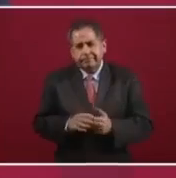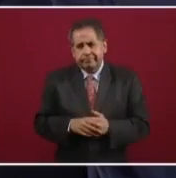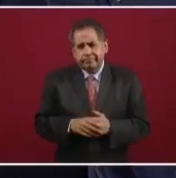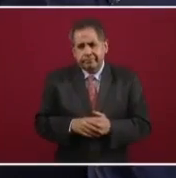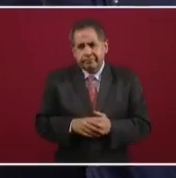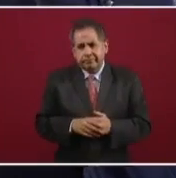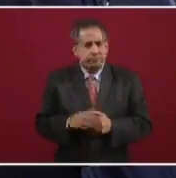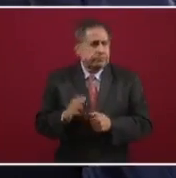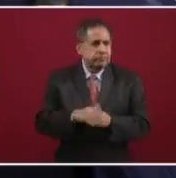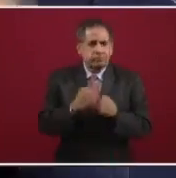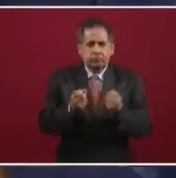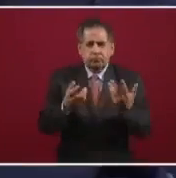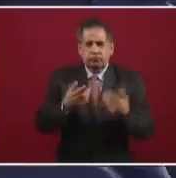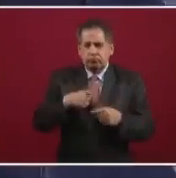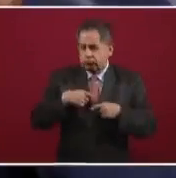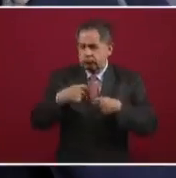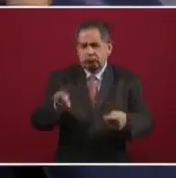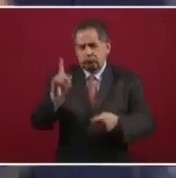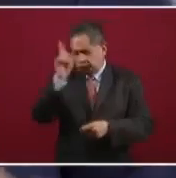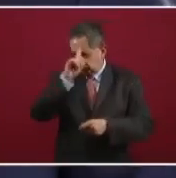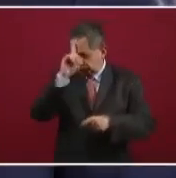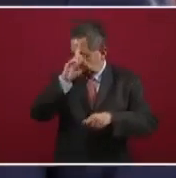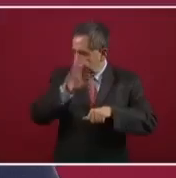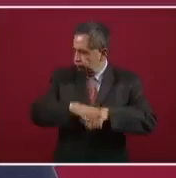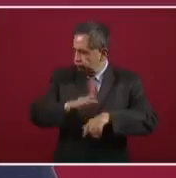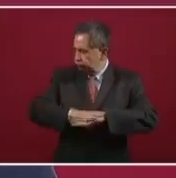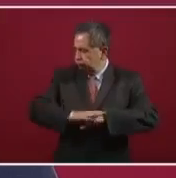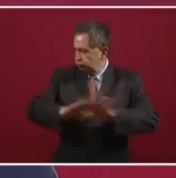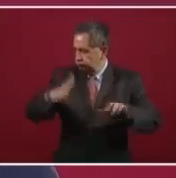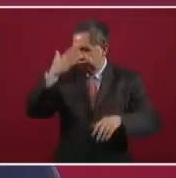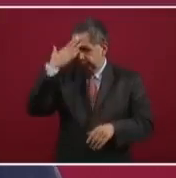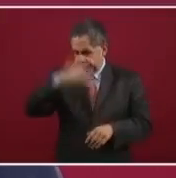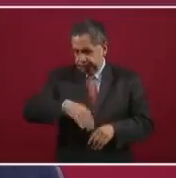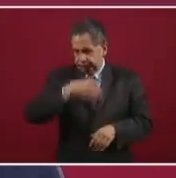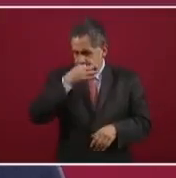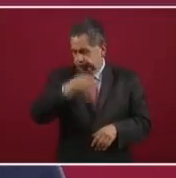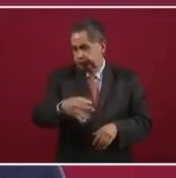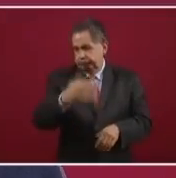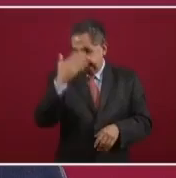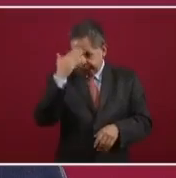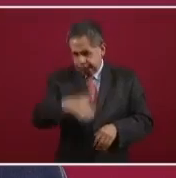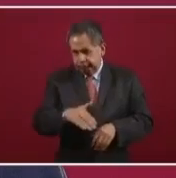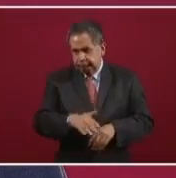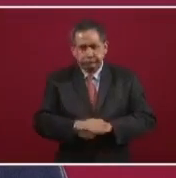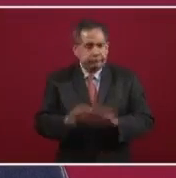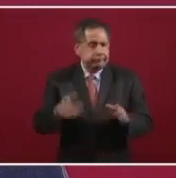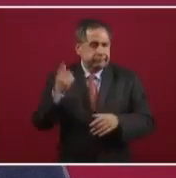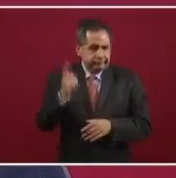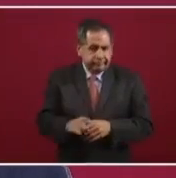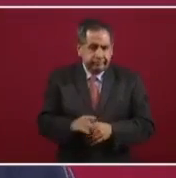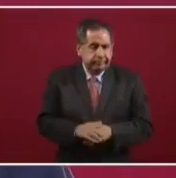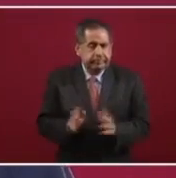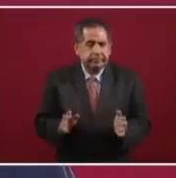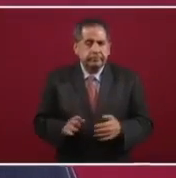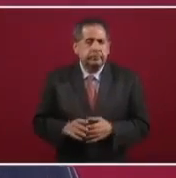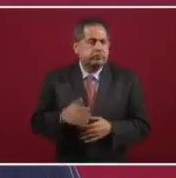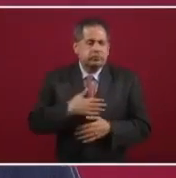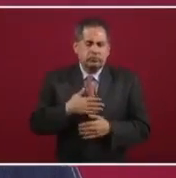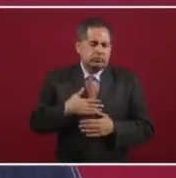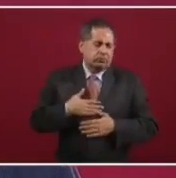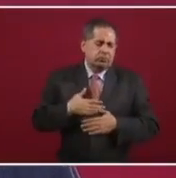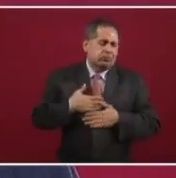porque hay una recomendación general, hay un lineamiento general que se aplica. Le tengo